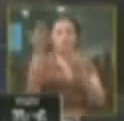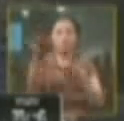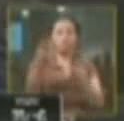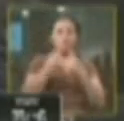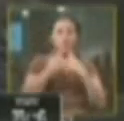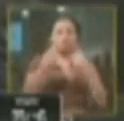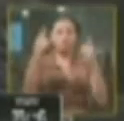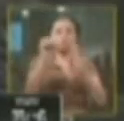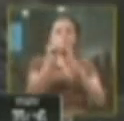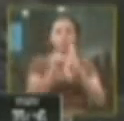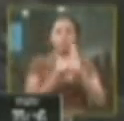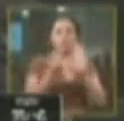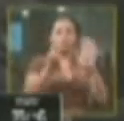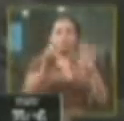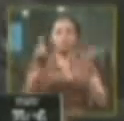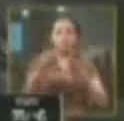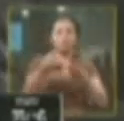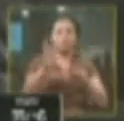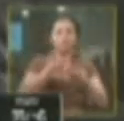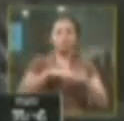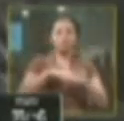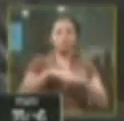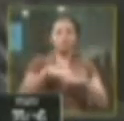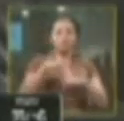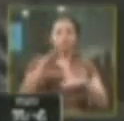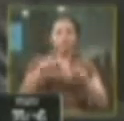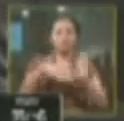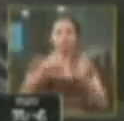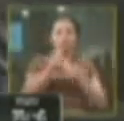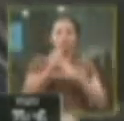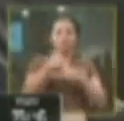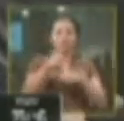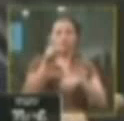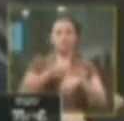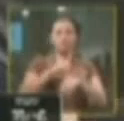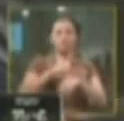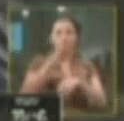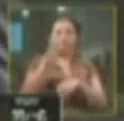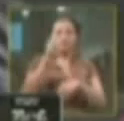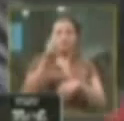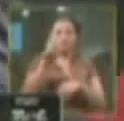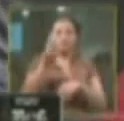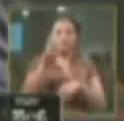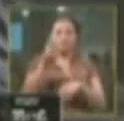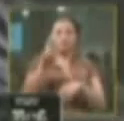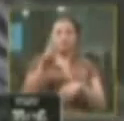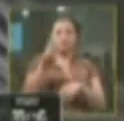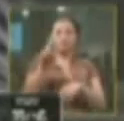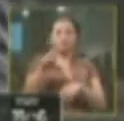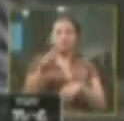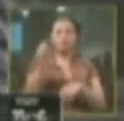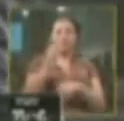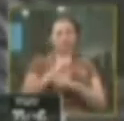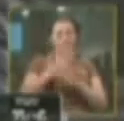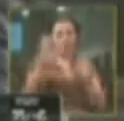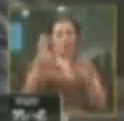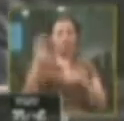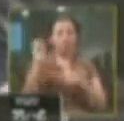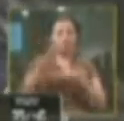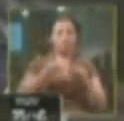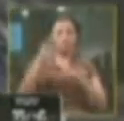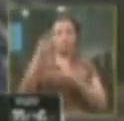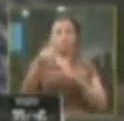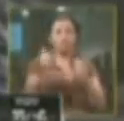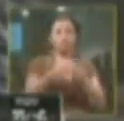artículo 71 en el sentido que acaba de aludir el doctor Rafael Esteves. Y por supuesto la ventaja de un